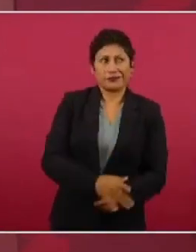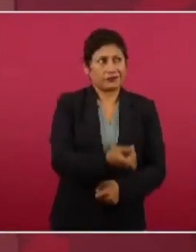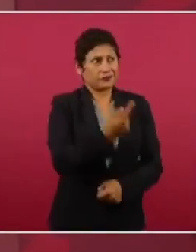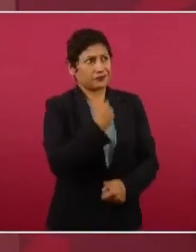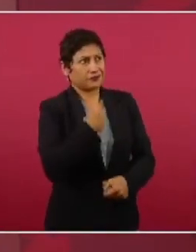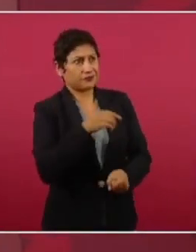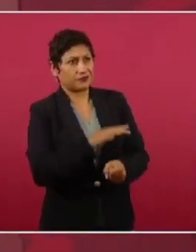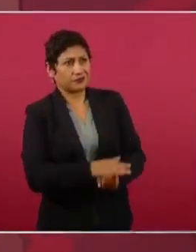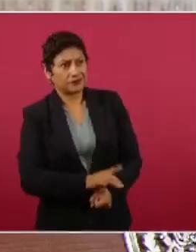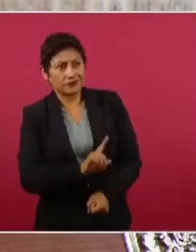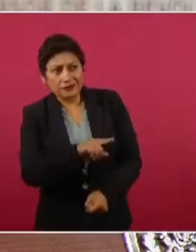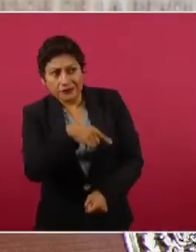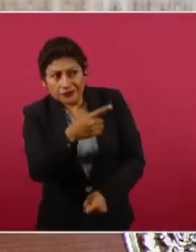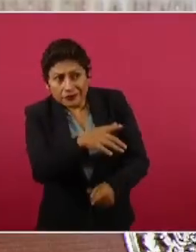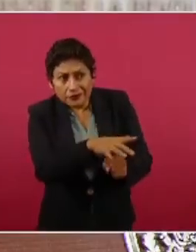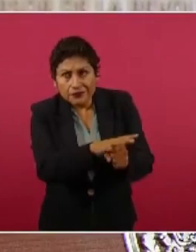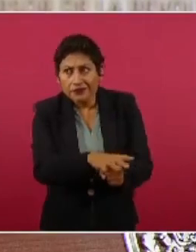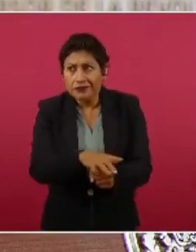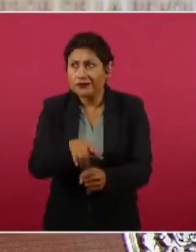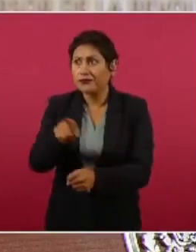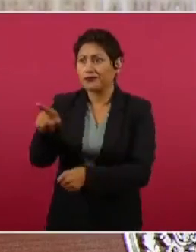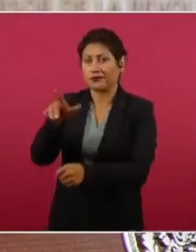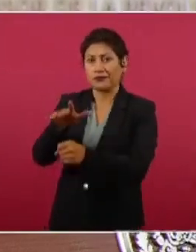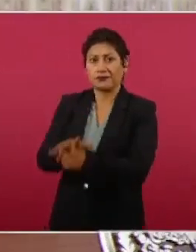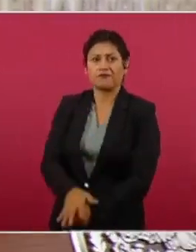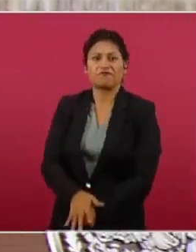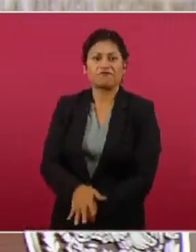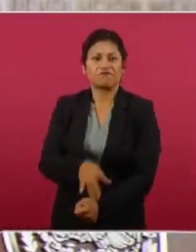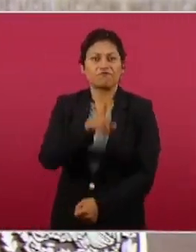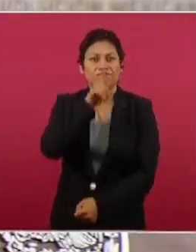no limitar a nadie en